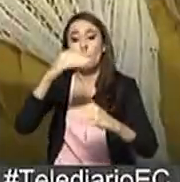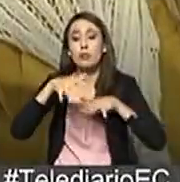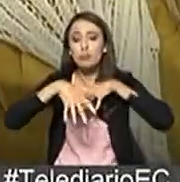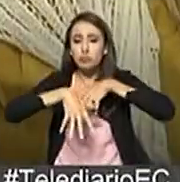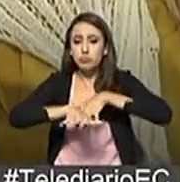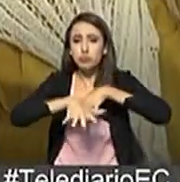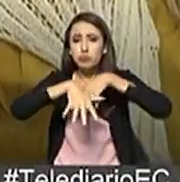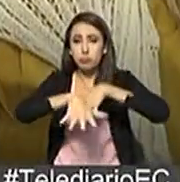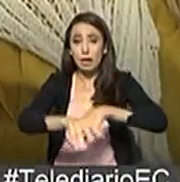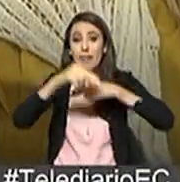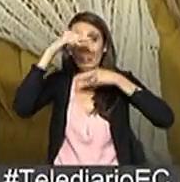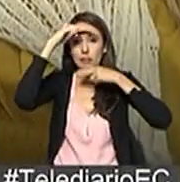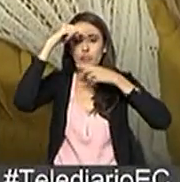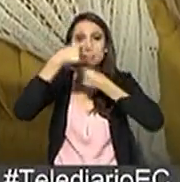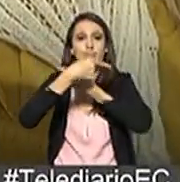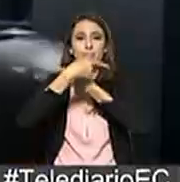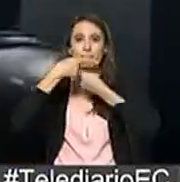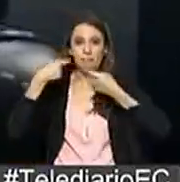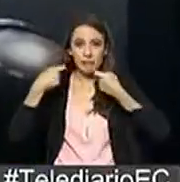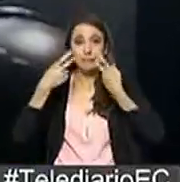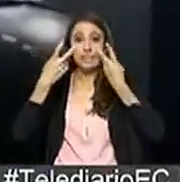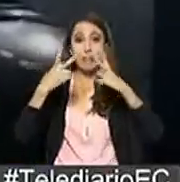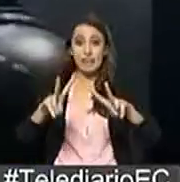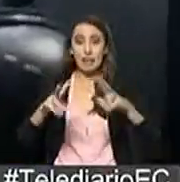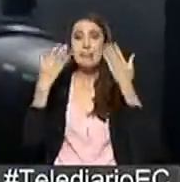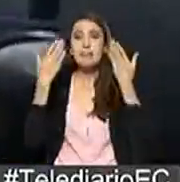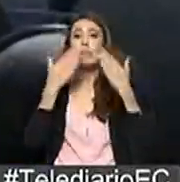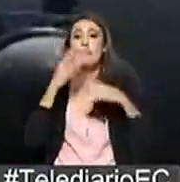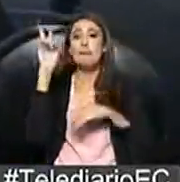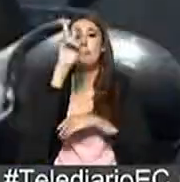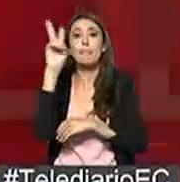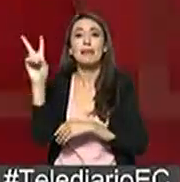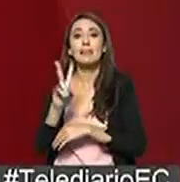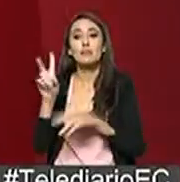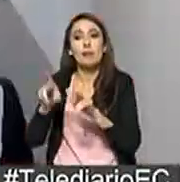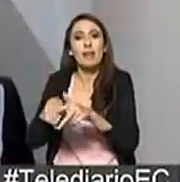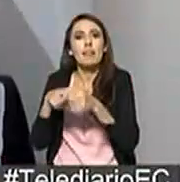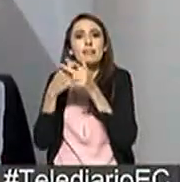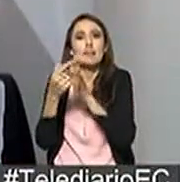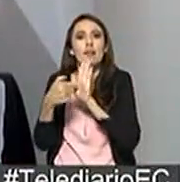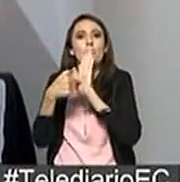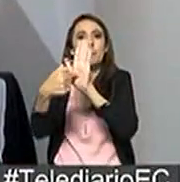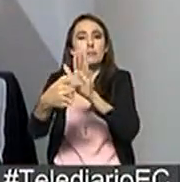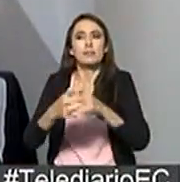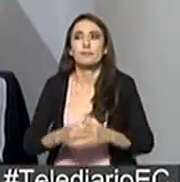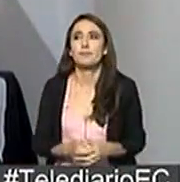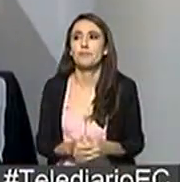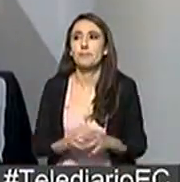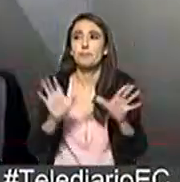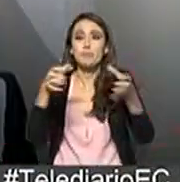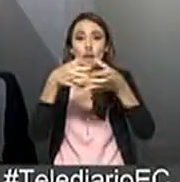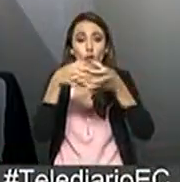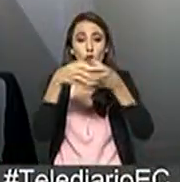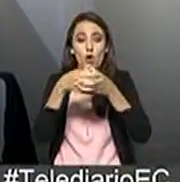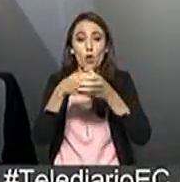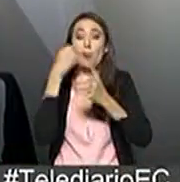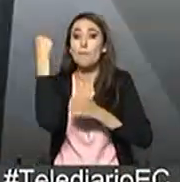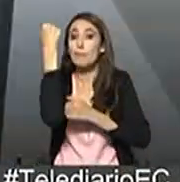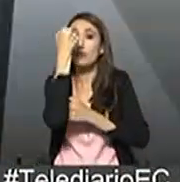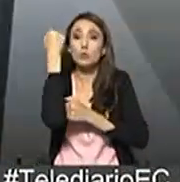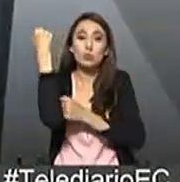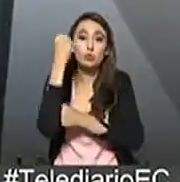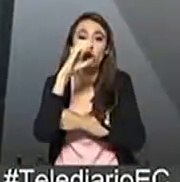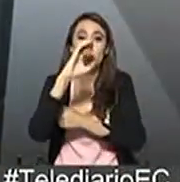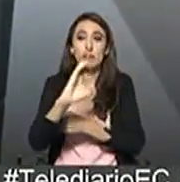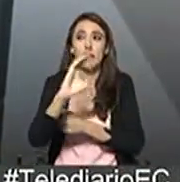se difundieron noticias falsas de cuentas activadas desde Venezuela. La Comisión Interamericana de Derechos Humanos,